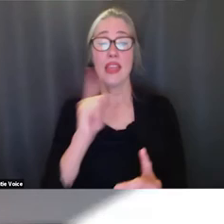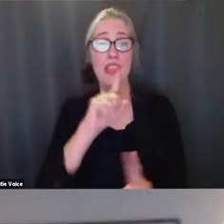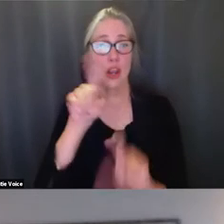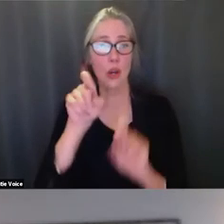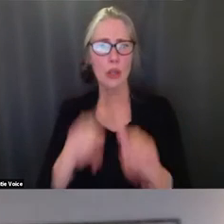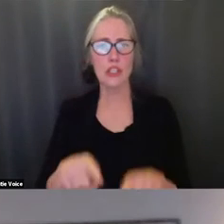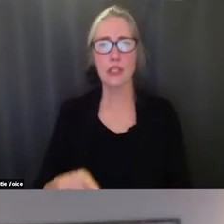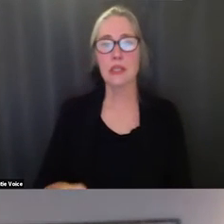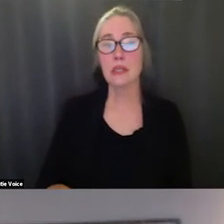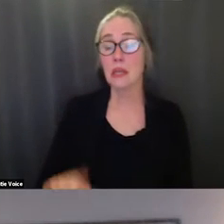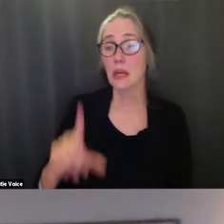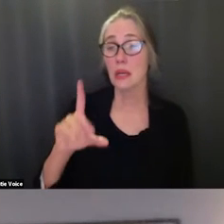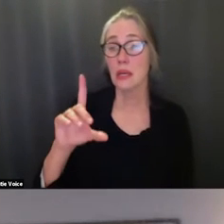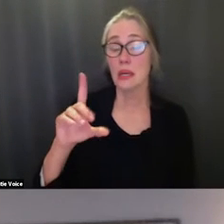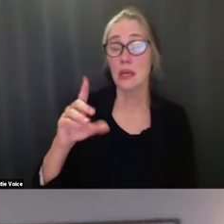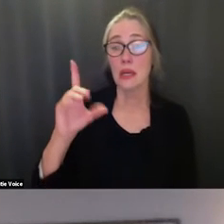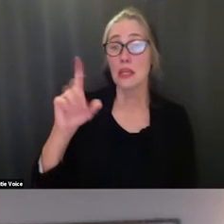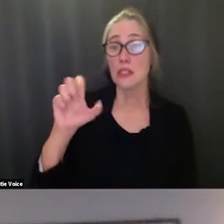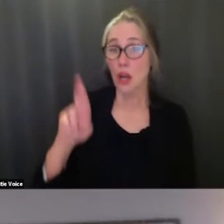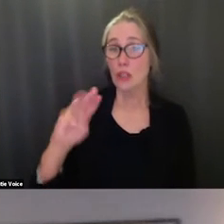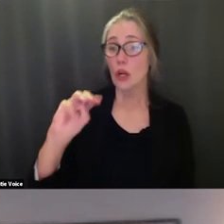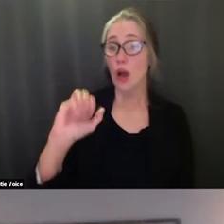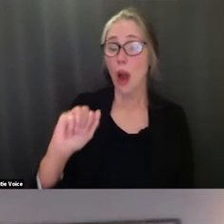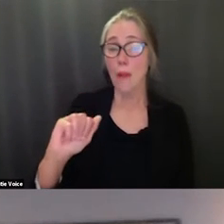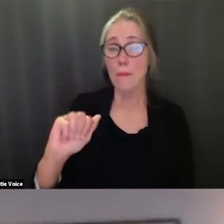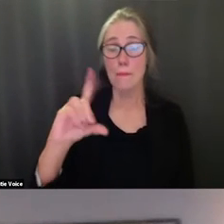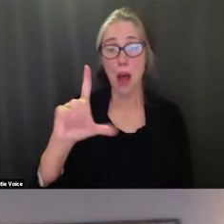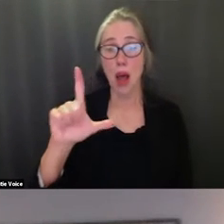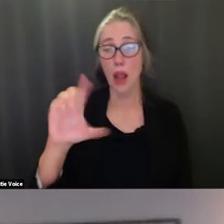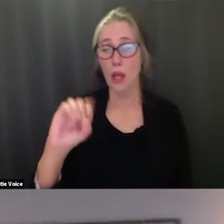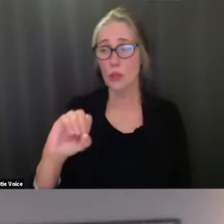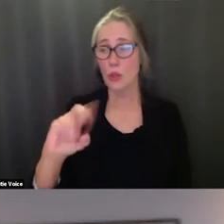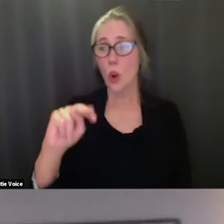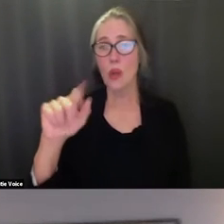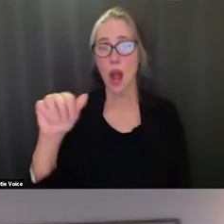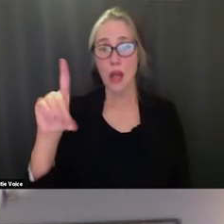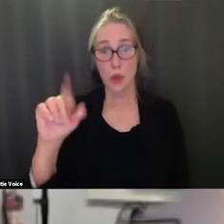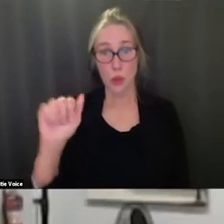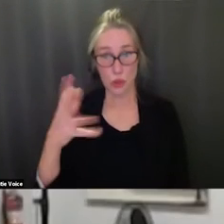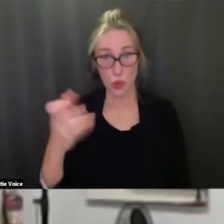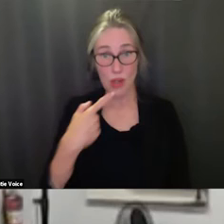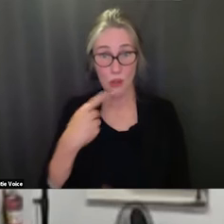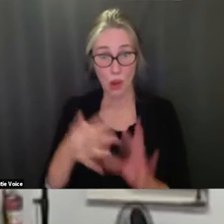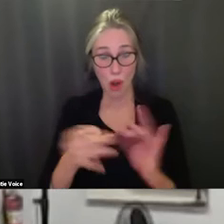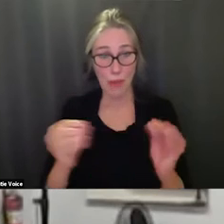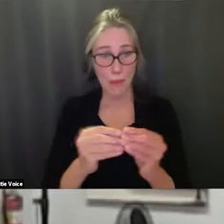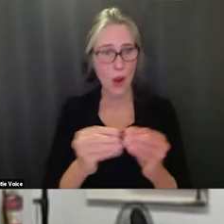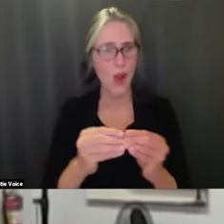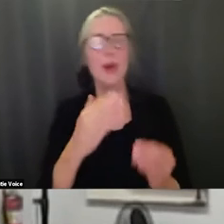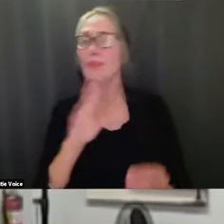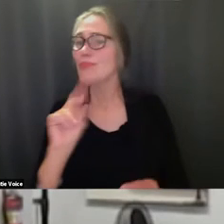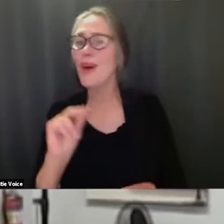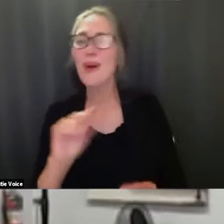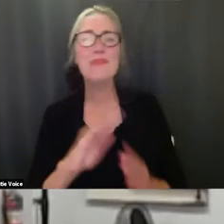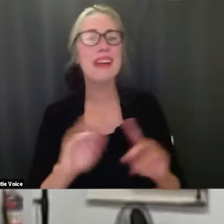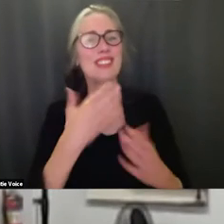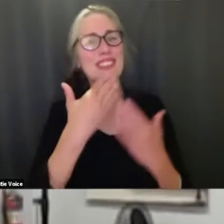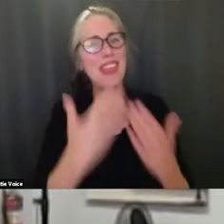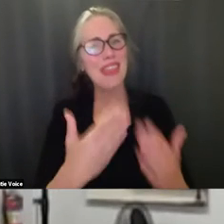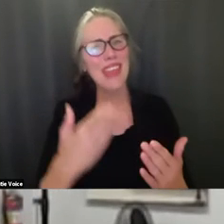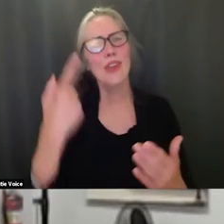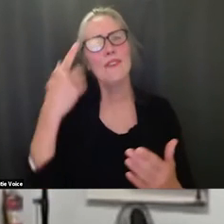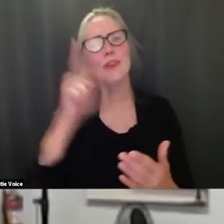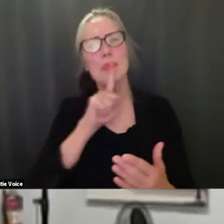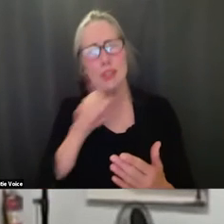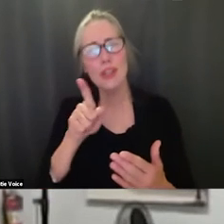comentario? No, solo quiero agradecer a todos por entender que nosotros estamos trabajando juntos con el Departamento de Salud Pública para asegurar